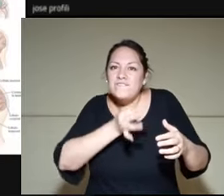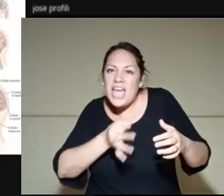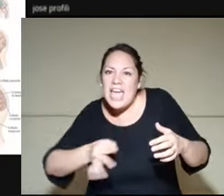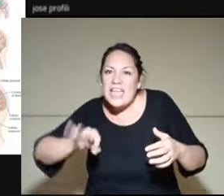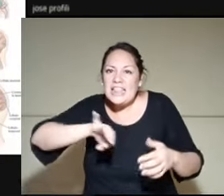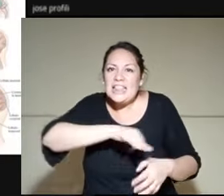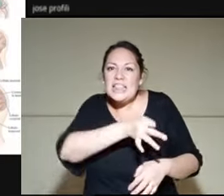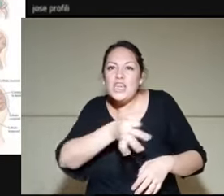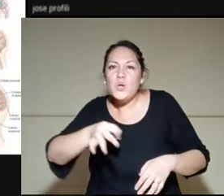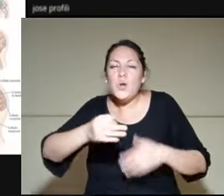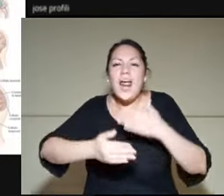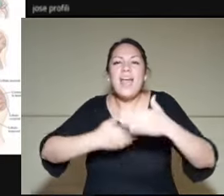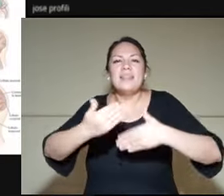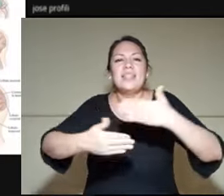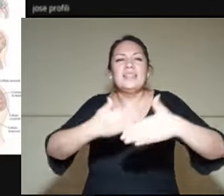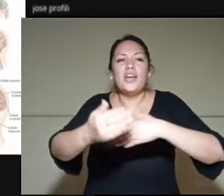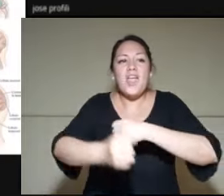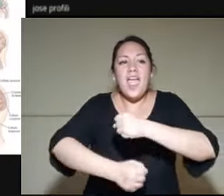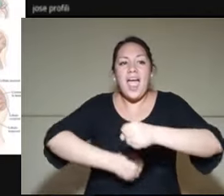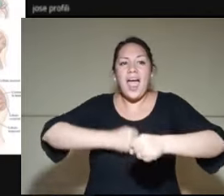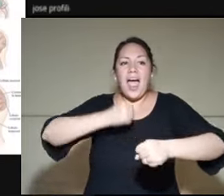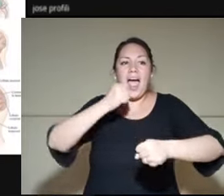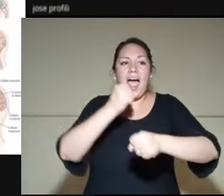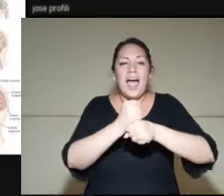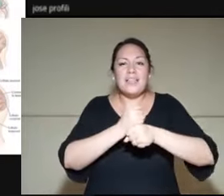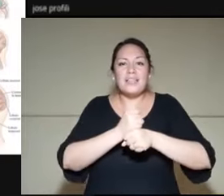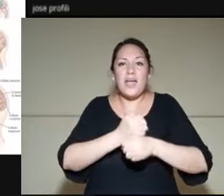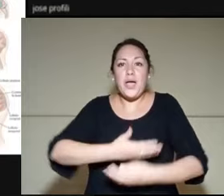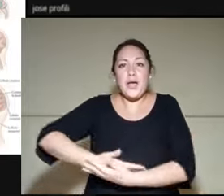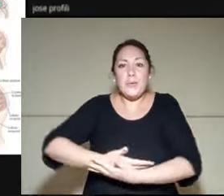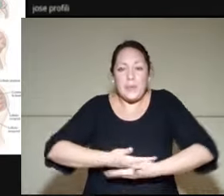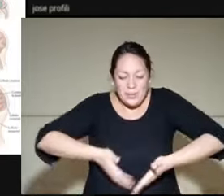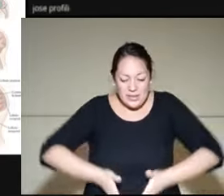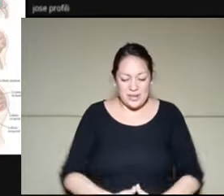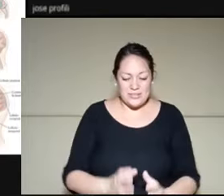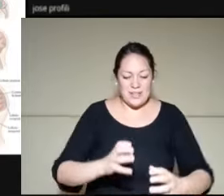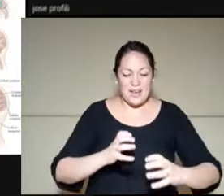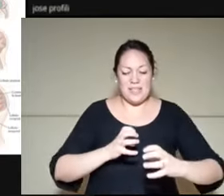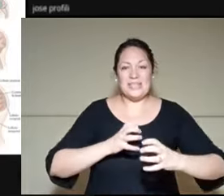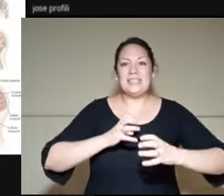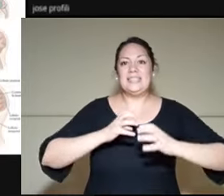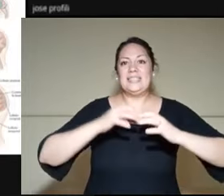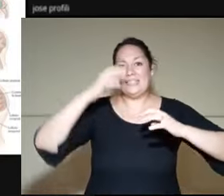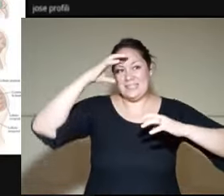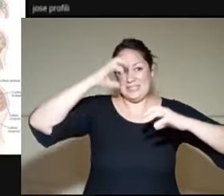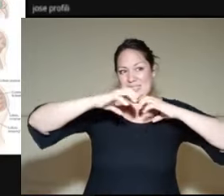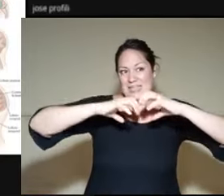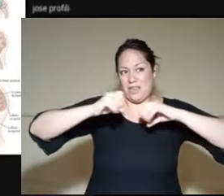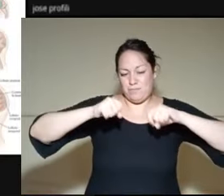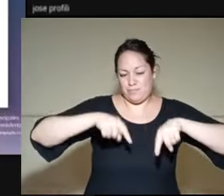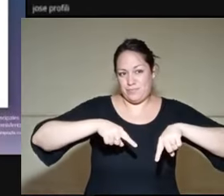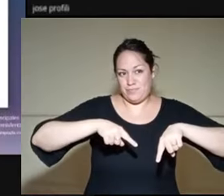desarrollando. Hasta llegar al cerebro del recién nacido.